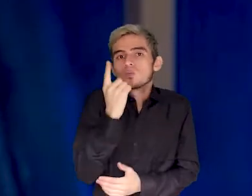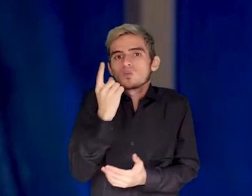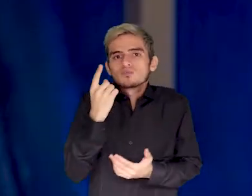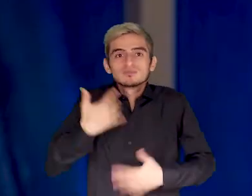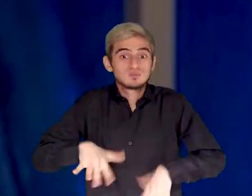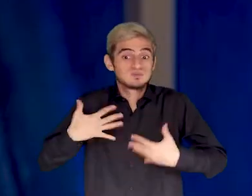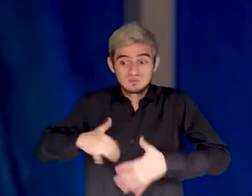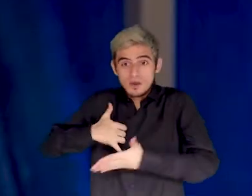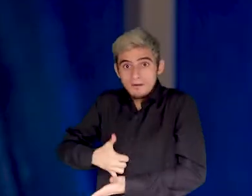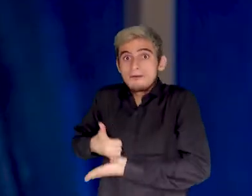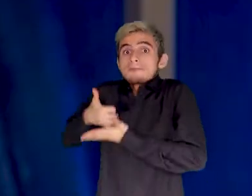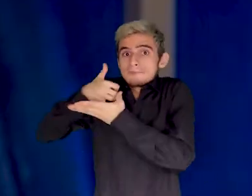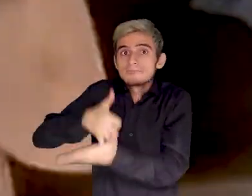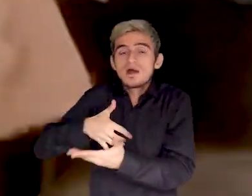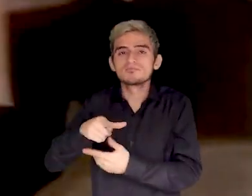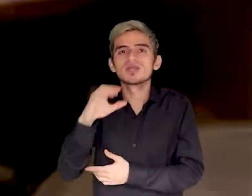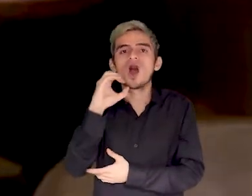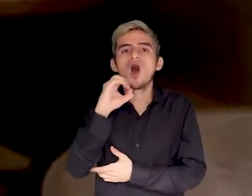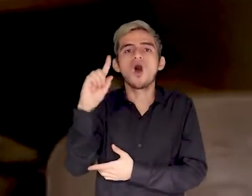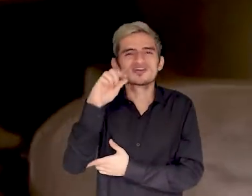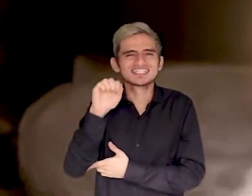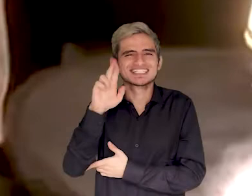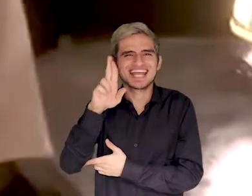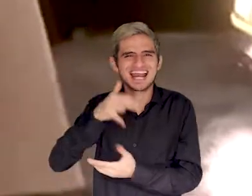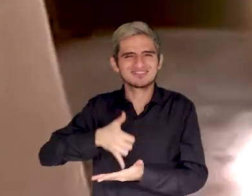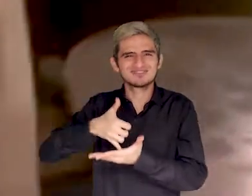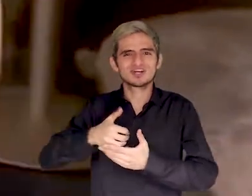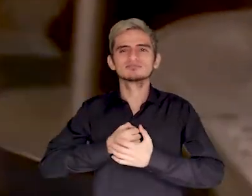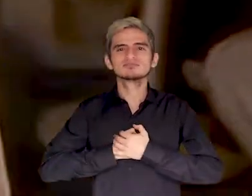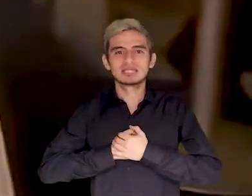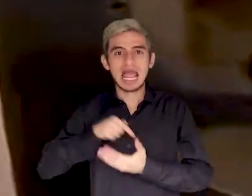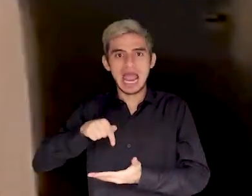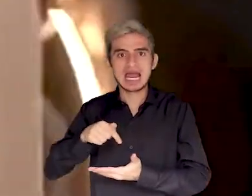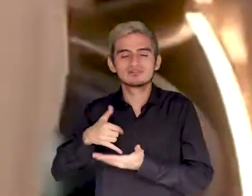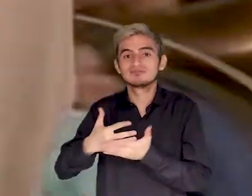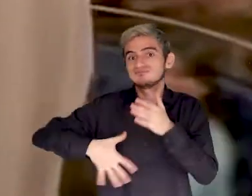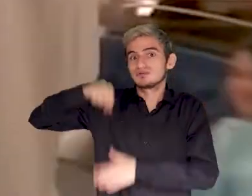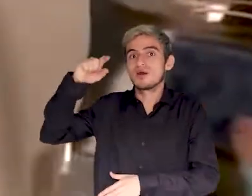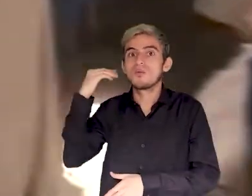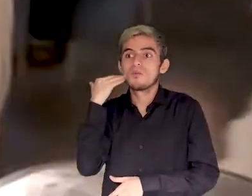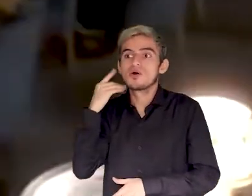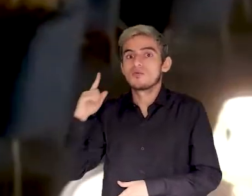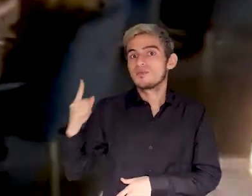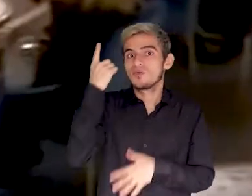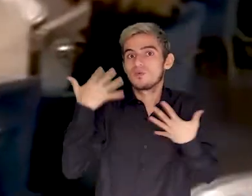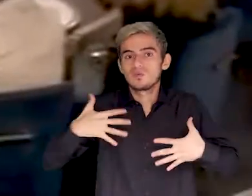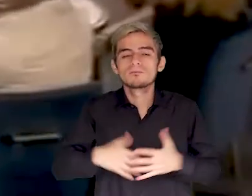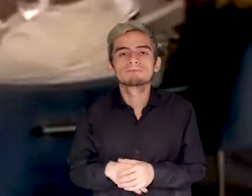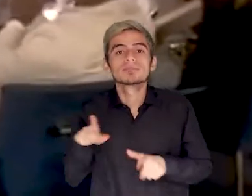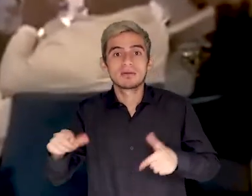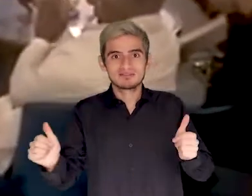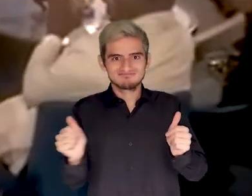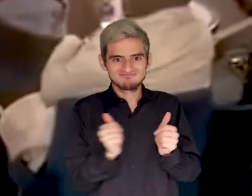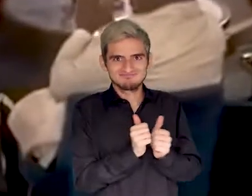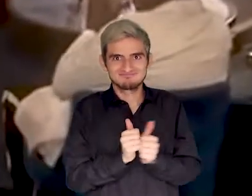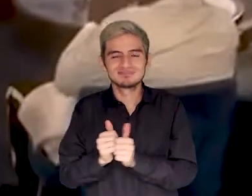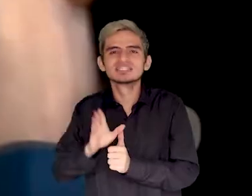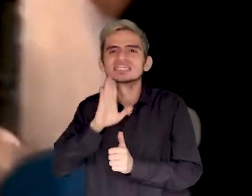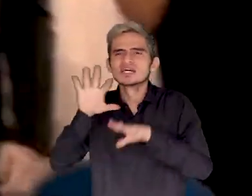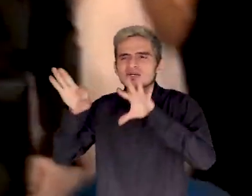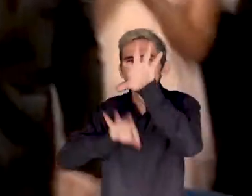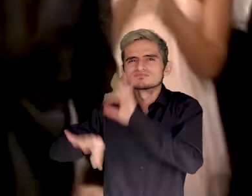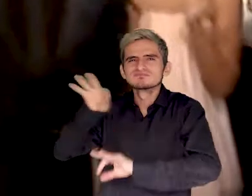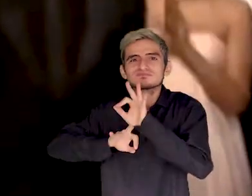mujeres premiadas con el Oscar a la mejor dirección en toda la historia de las distinciones de la Academia de Hollywood. A su lado, solo